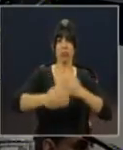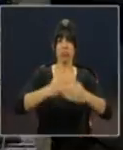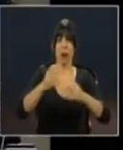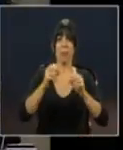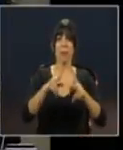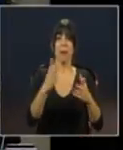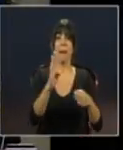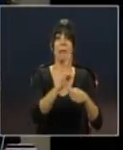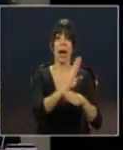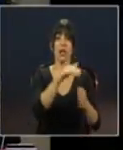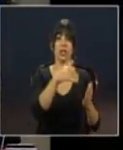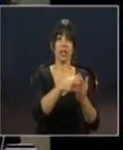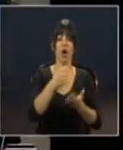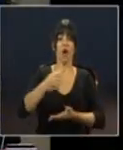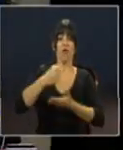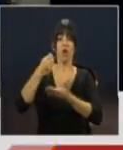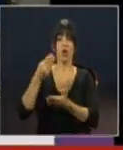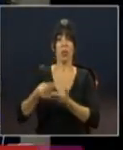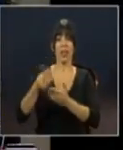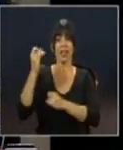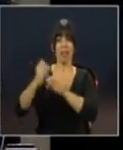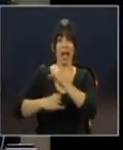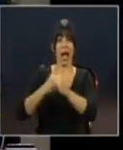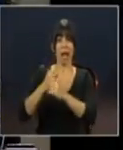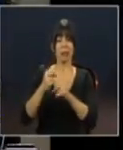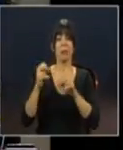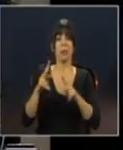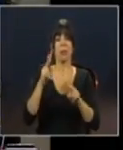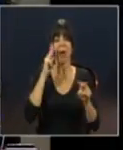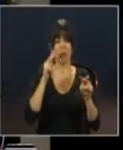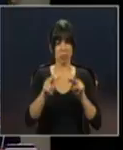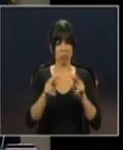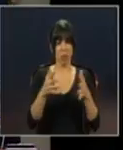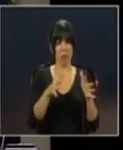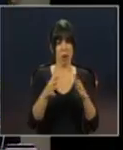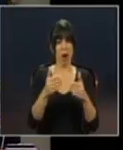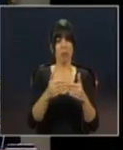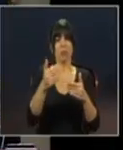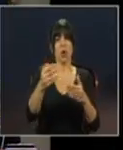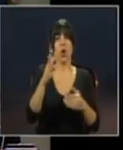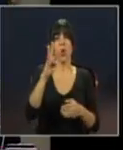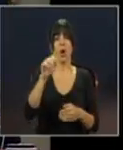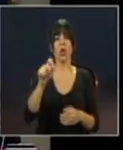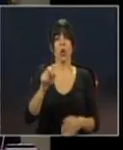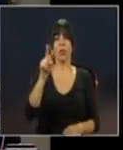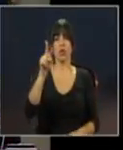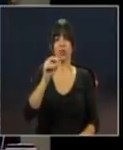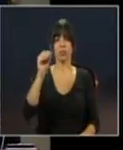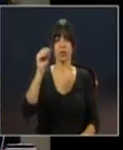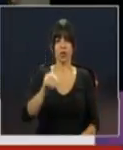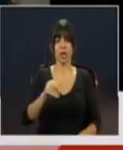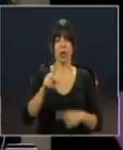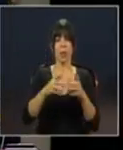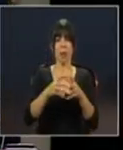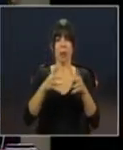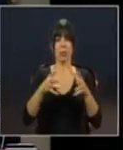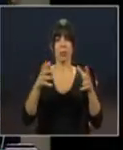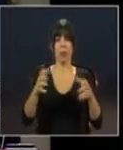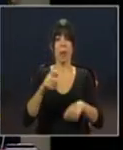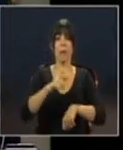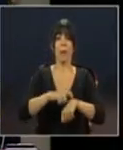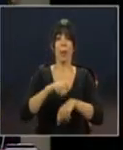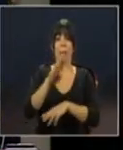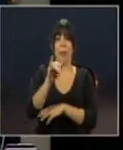Banco Central y al Fondo Monetario Internacional pronosticar un crecimiento de hasta el 4,2% en momentos en que el